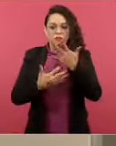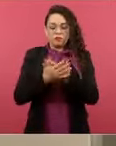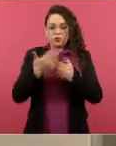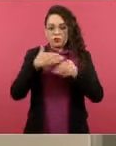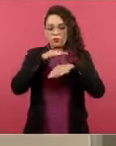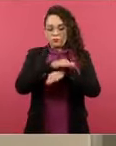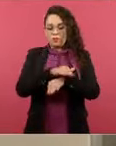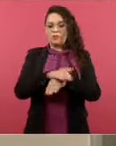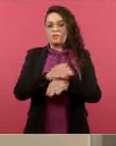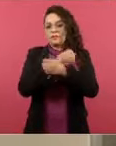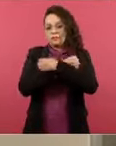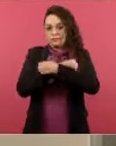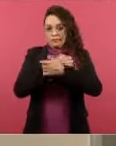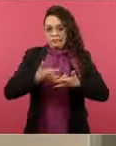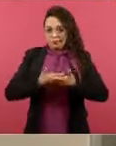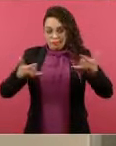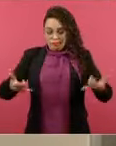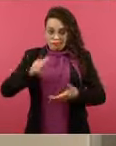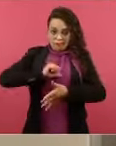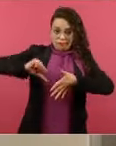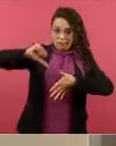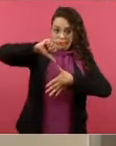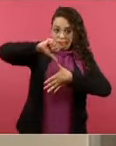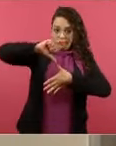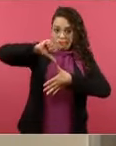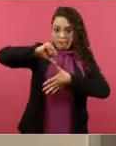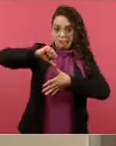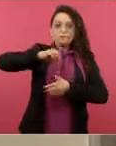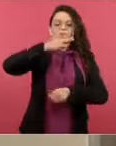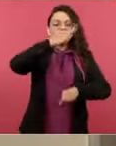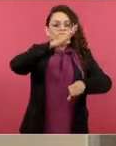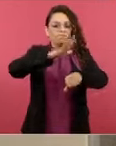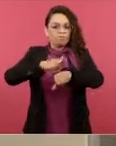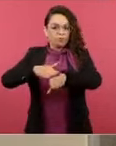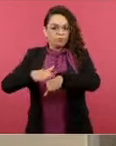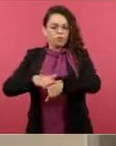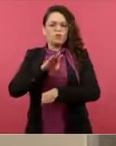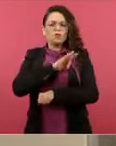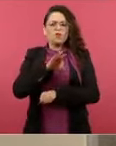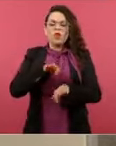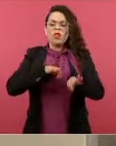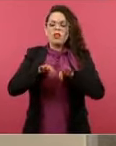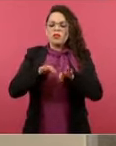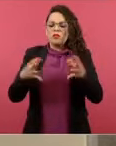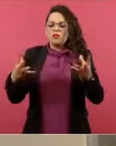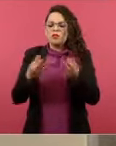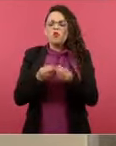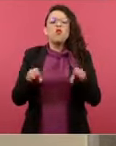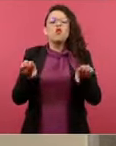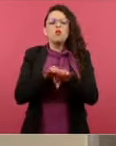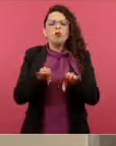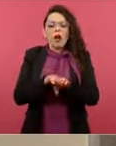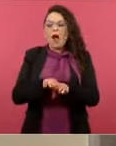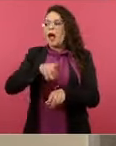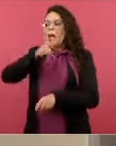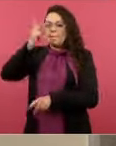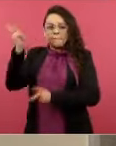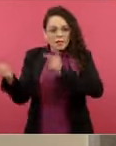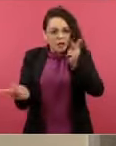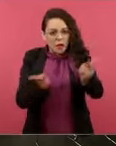latinoamericana, se nos invita a trabajar a través de preguntas. Las niñas y los niños desarrollan